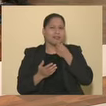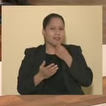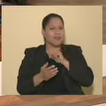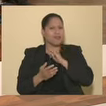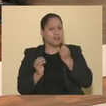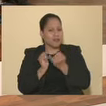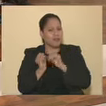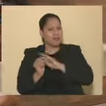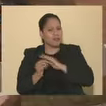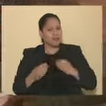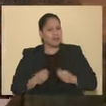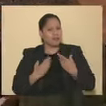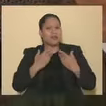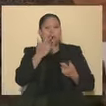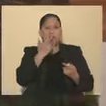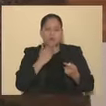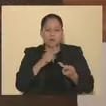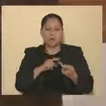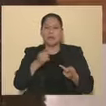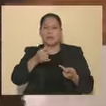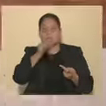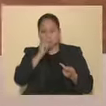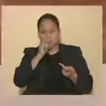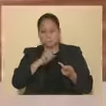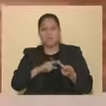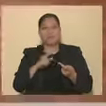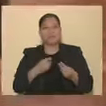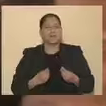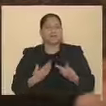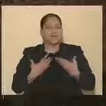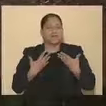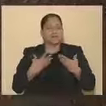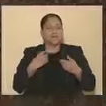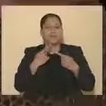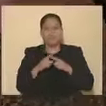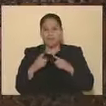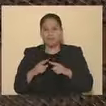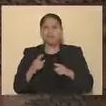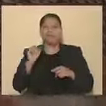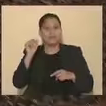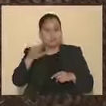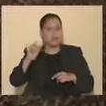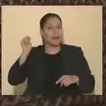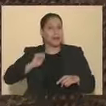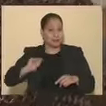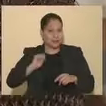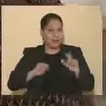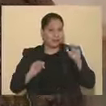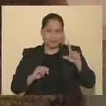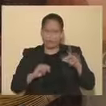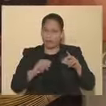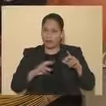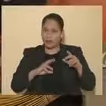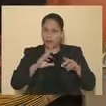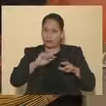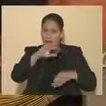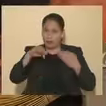pueden disfrutar también de dulces, de bebidas refrescantes. Exacto. De la época medieval. No todo es